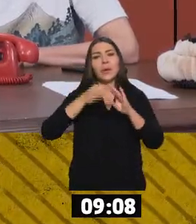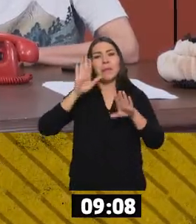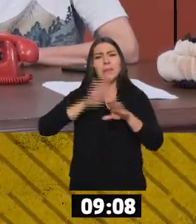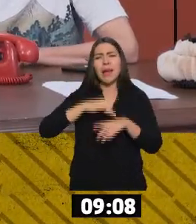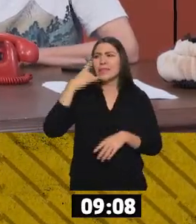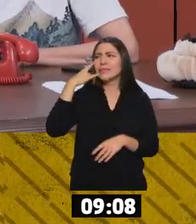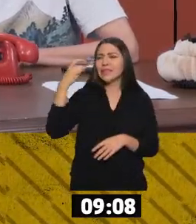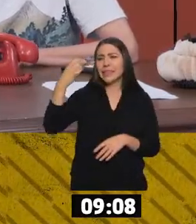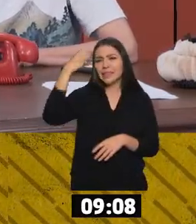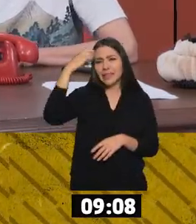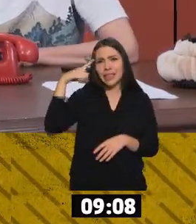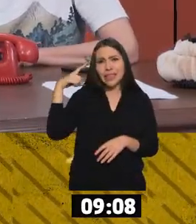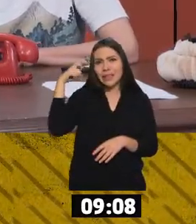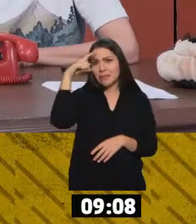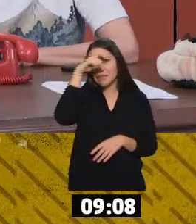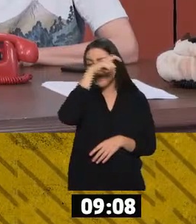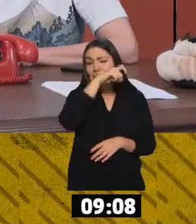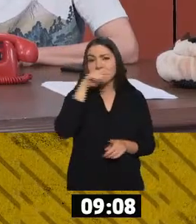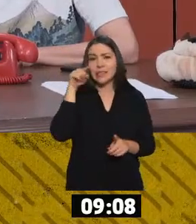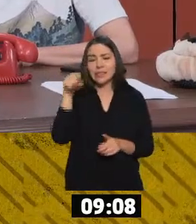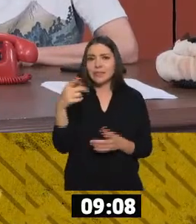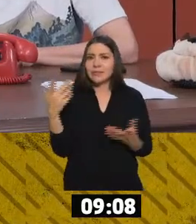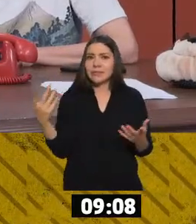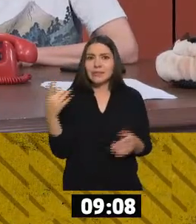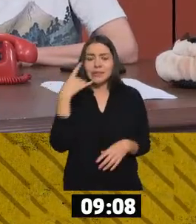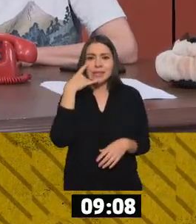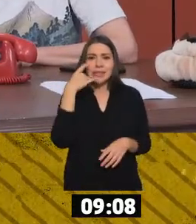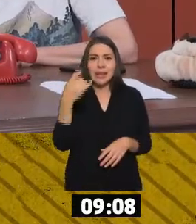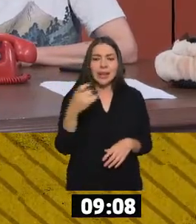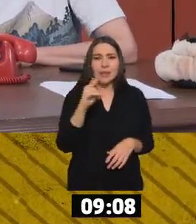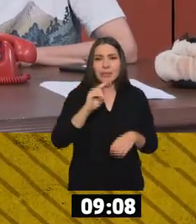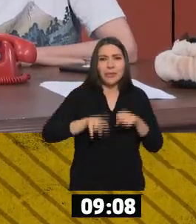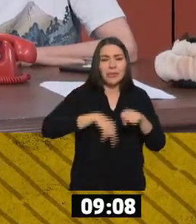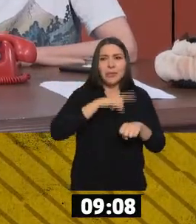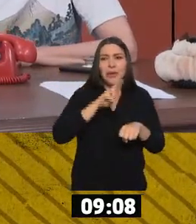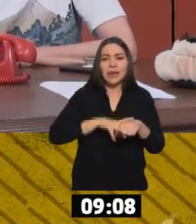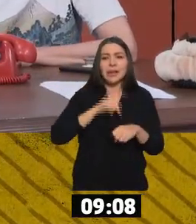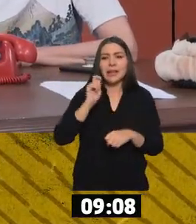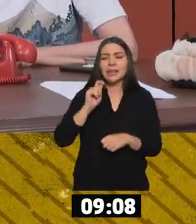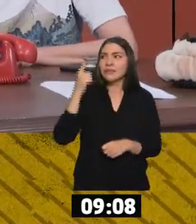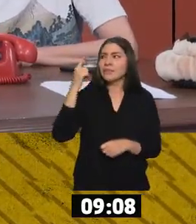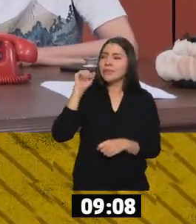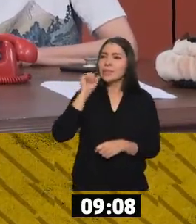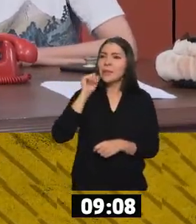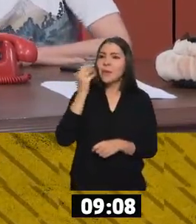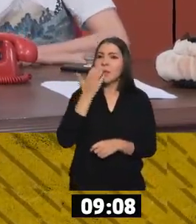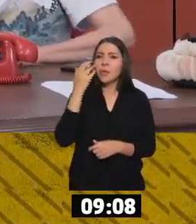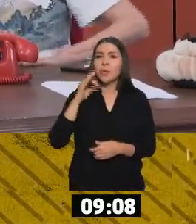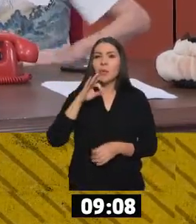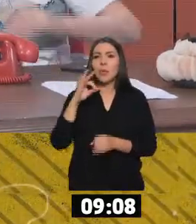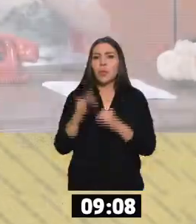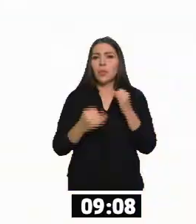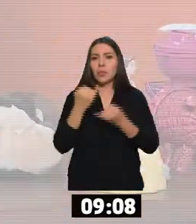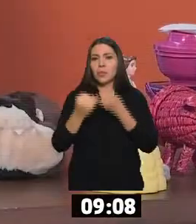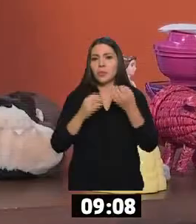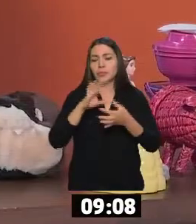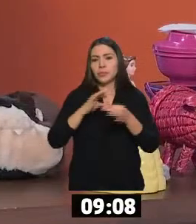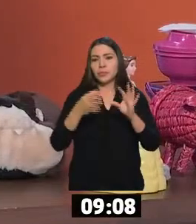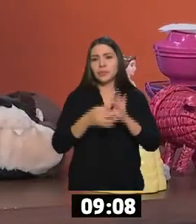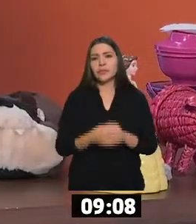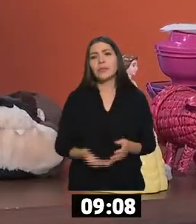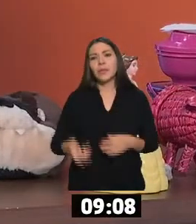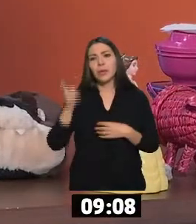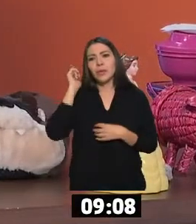extraños, atípicos, digamos, que podamos recortar en los últimos Juegos. Oiga, esperemos que volvamos a ver de